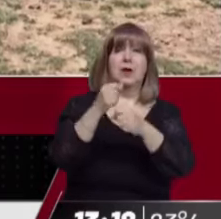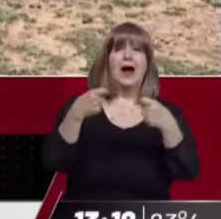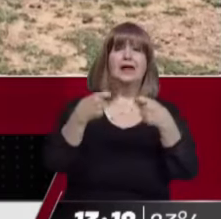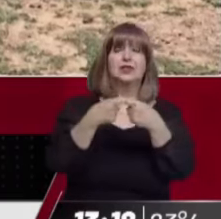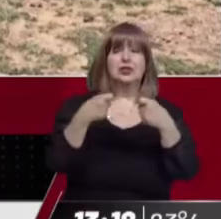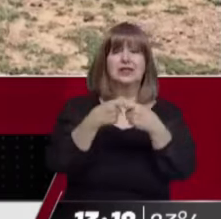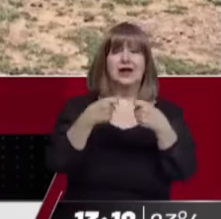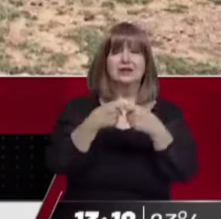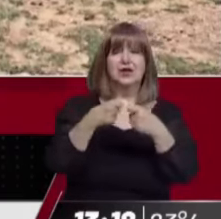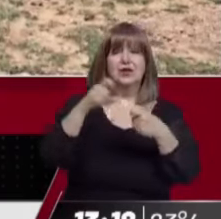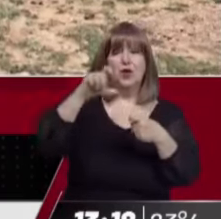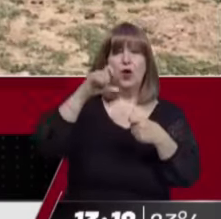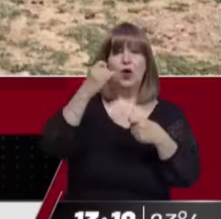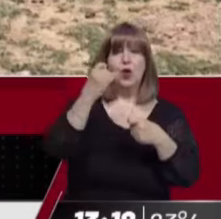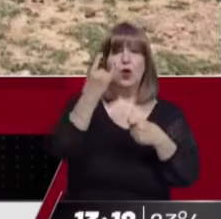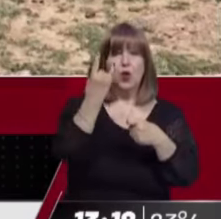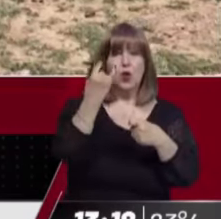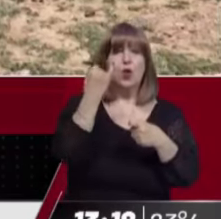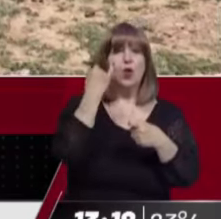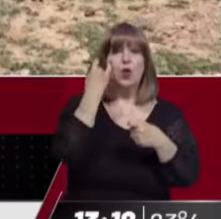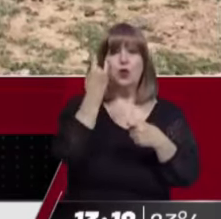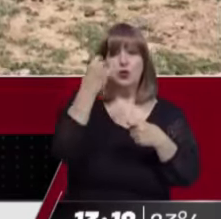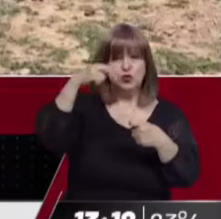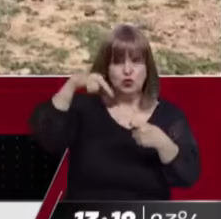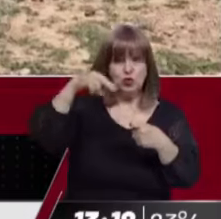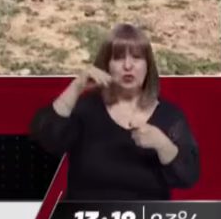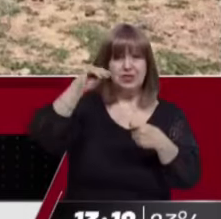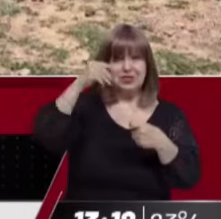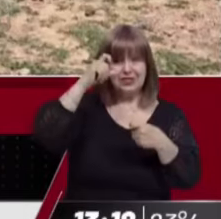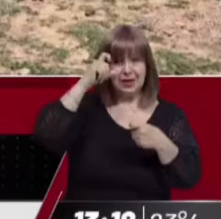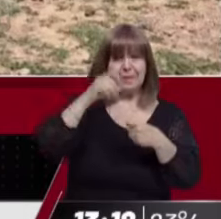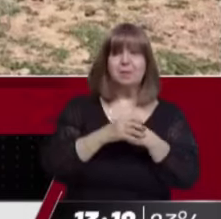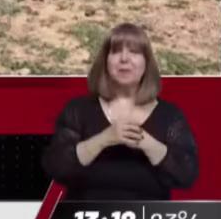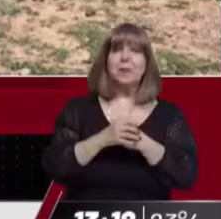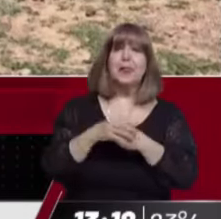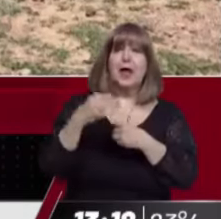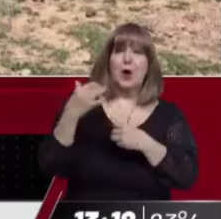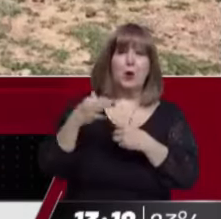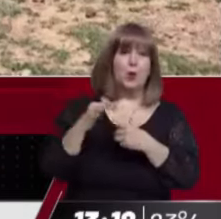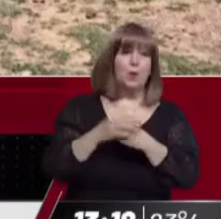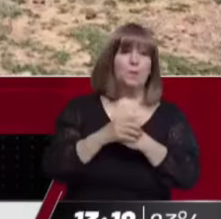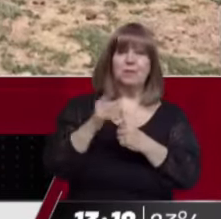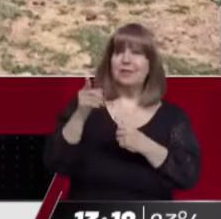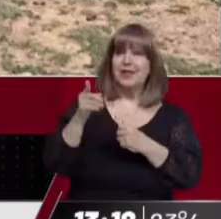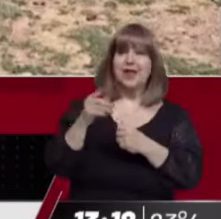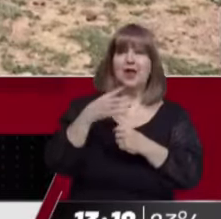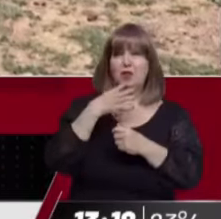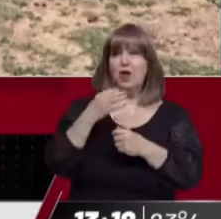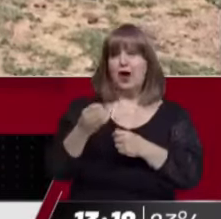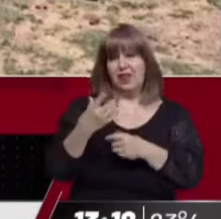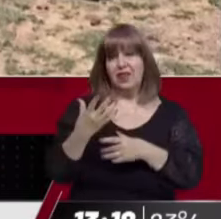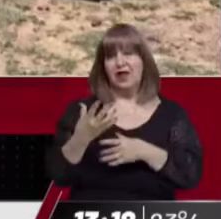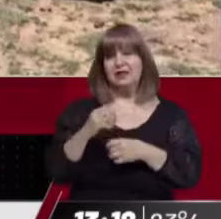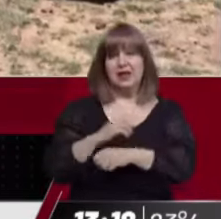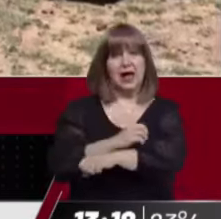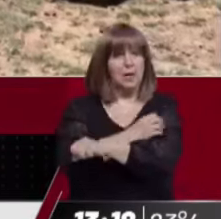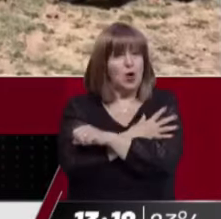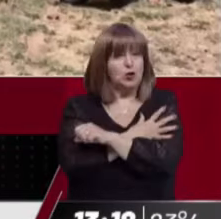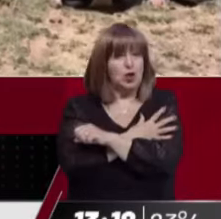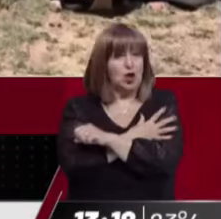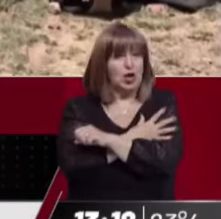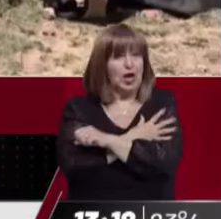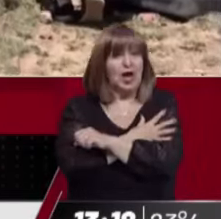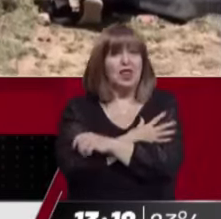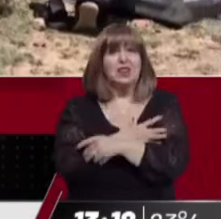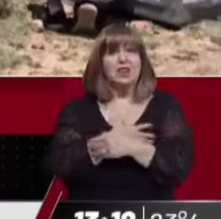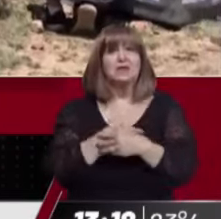Jennifer, es para aplaudir y aplaudir. Primero, la gente se emociona, llora, porque una cosa es ver la naturaleza por televisión y otra cosa es casi que la